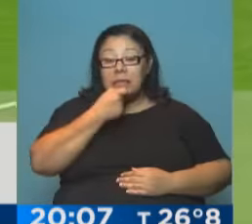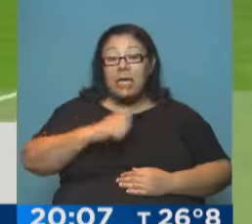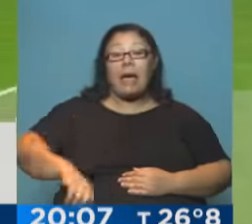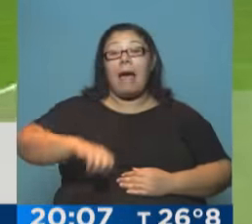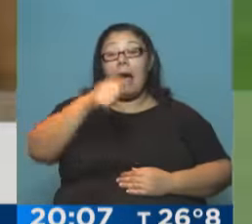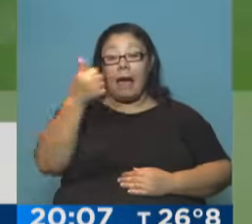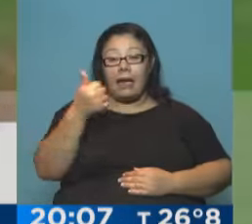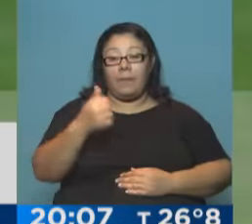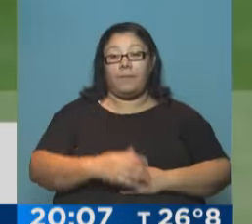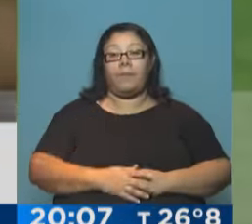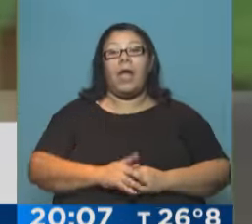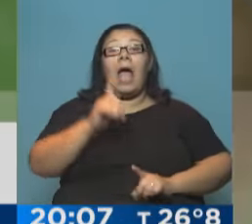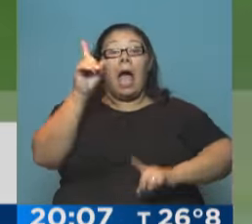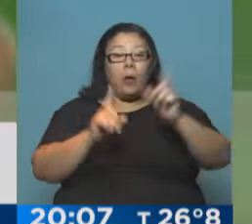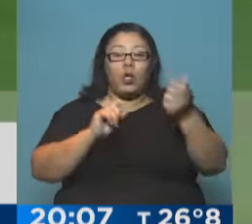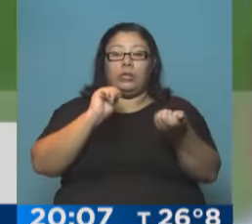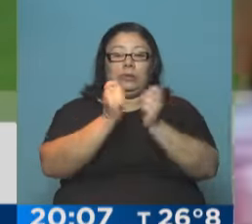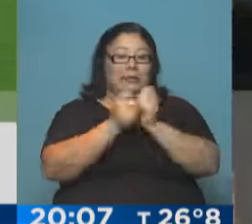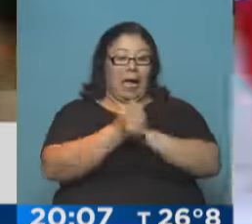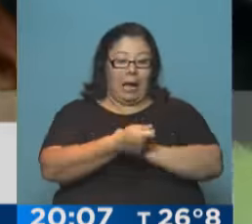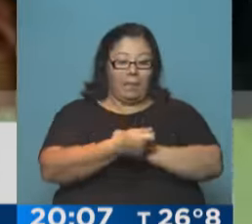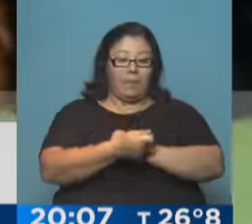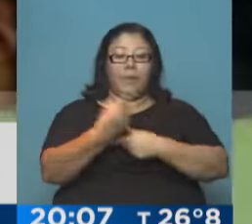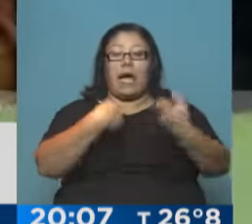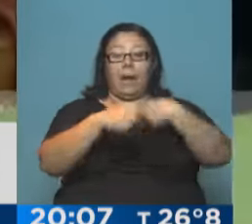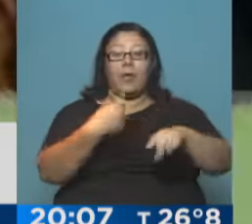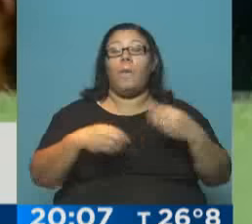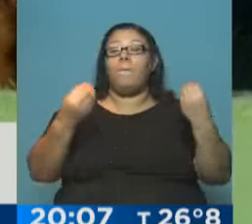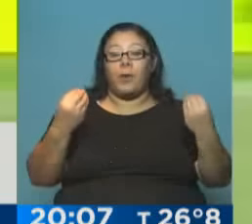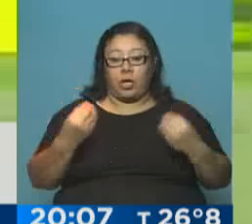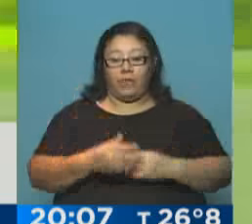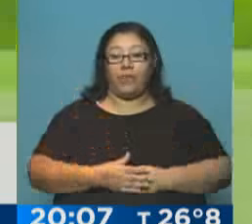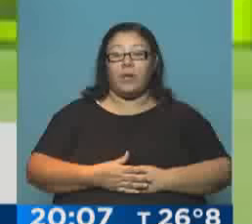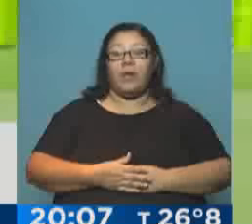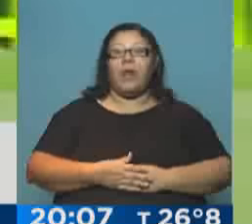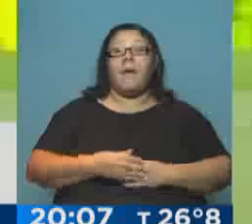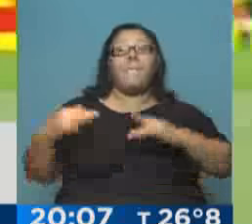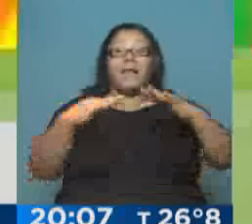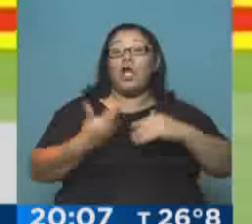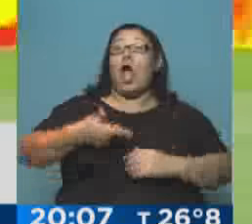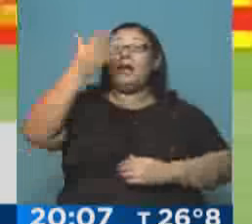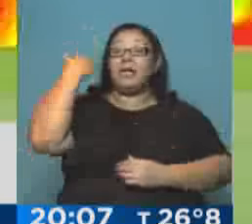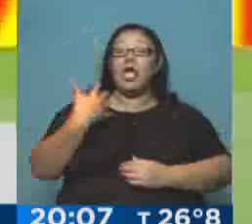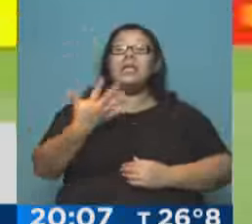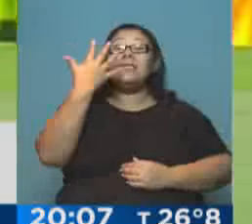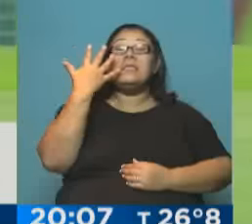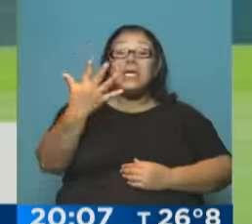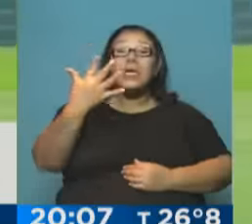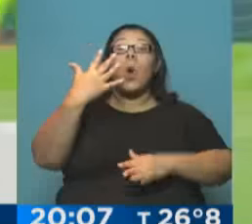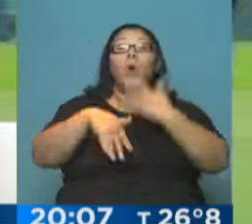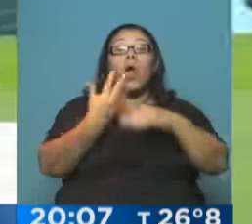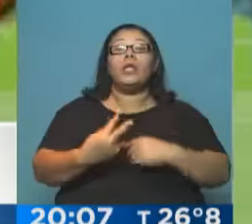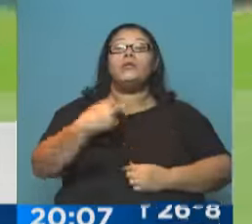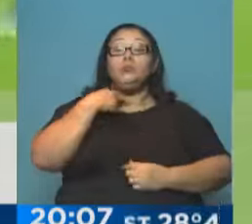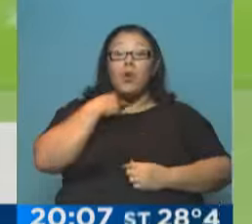que hay modificaciones obligadas para cada uno de los equipos, porque recordemos que después de los 5 expulsados, hay 2 nada más que van a poder jugar. El resto,